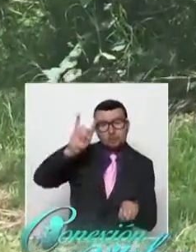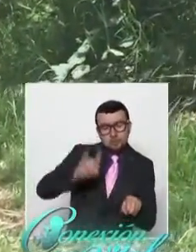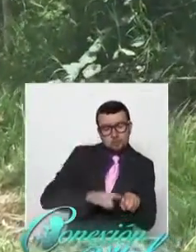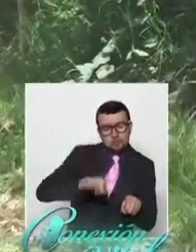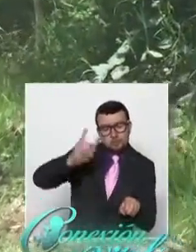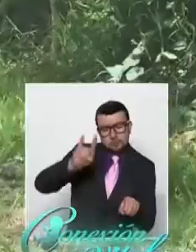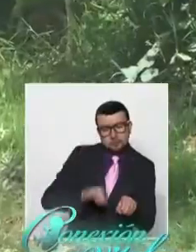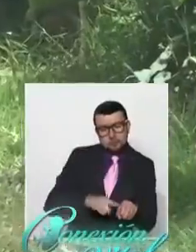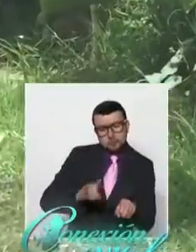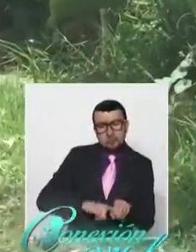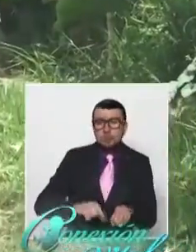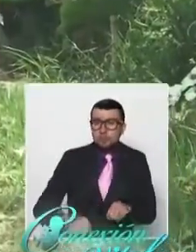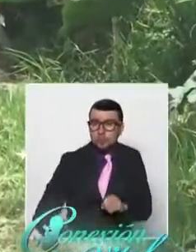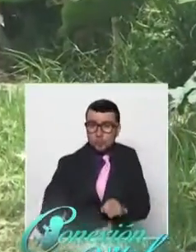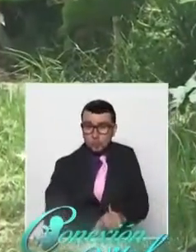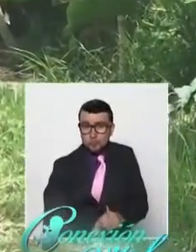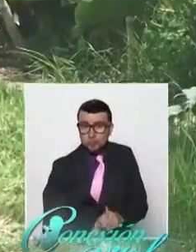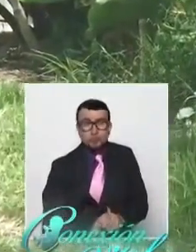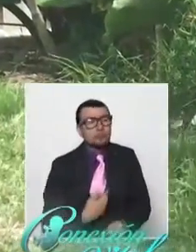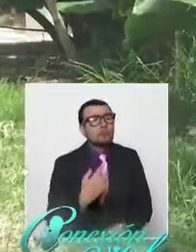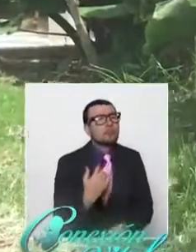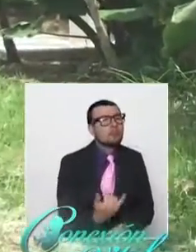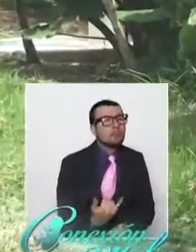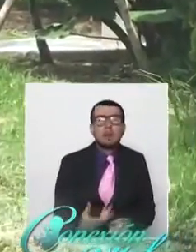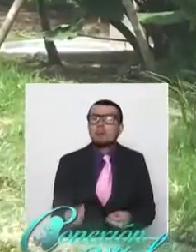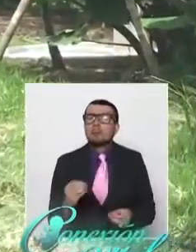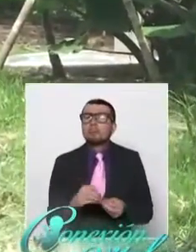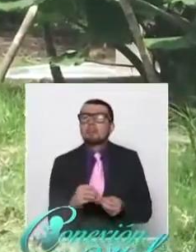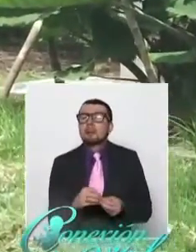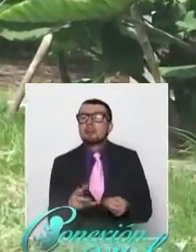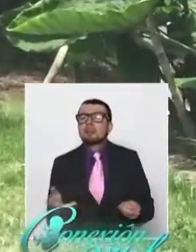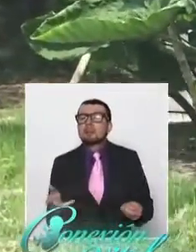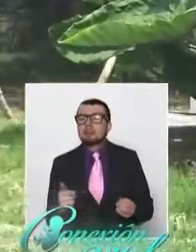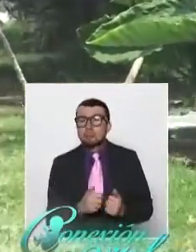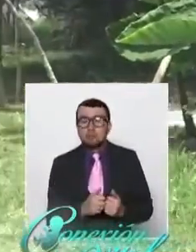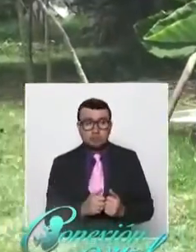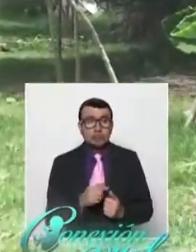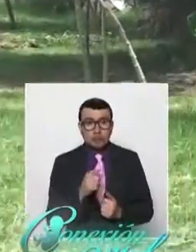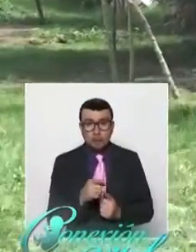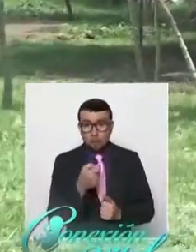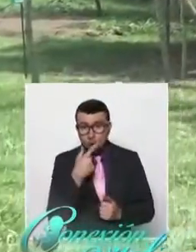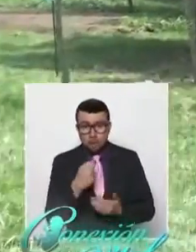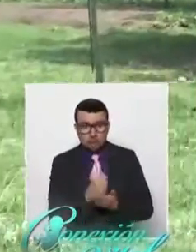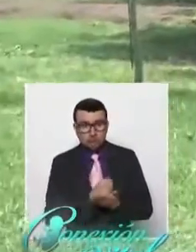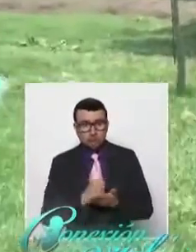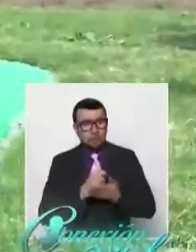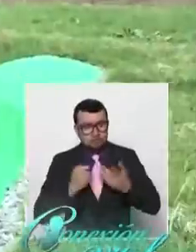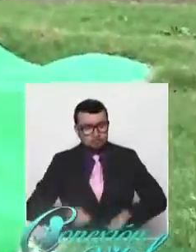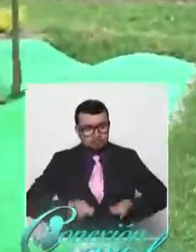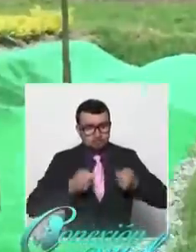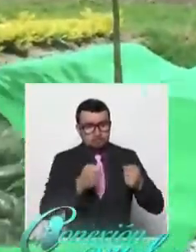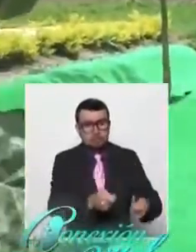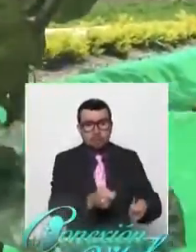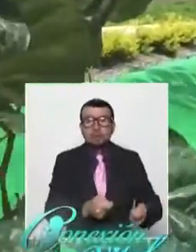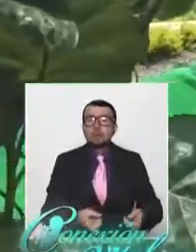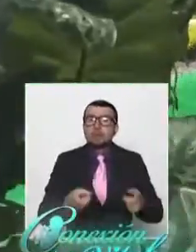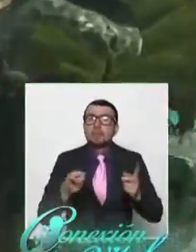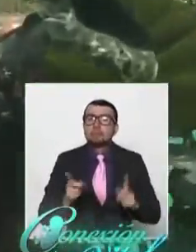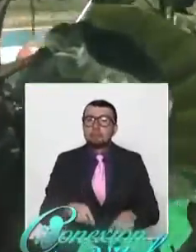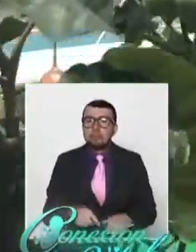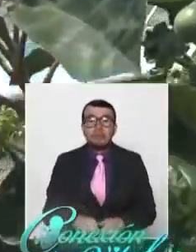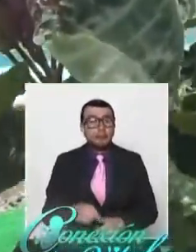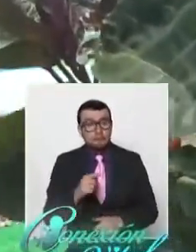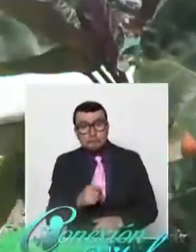adicionalmente a los pacientes, se les entrega los medicamentos y se les va a entregar a